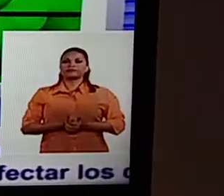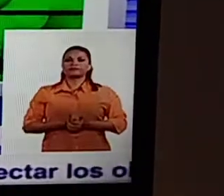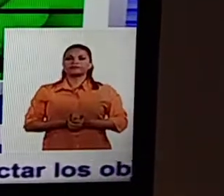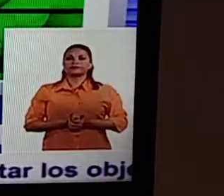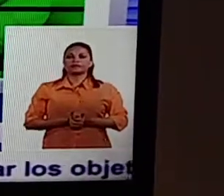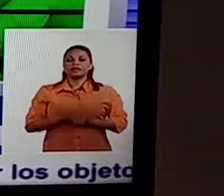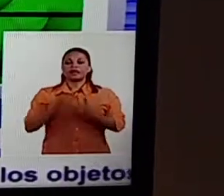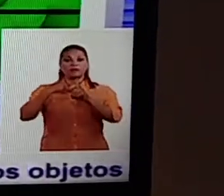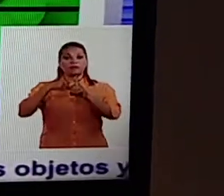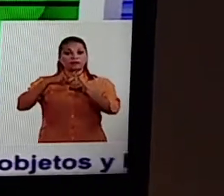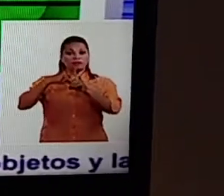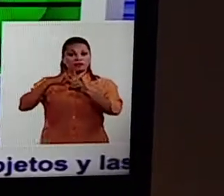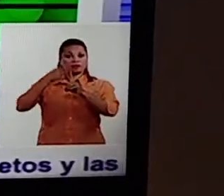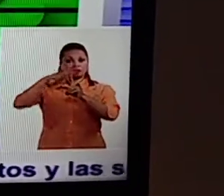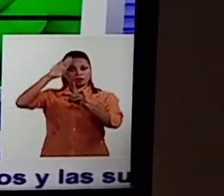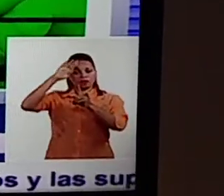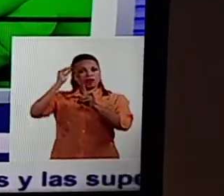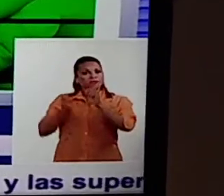como ya yo dije, elevada,